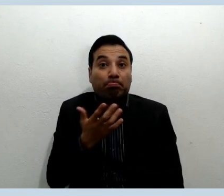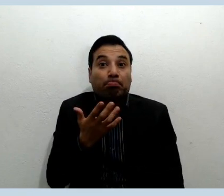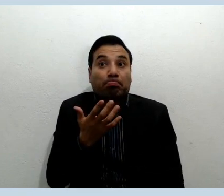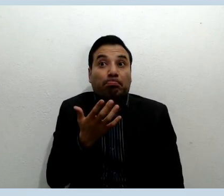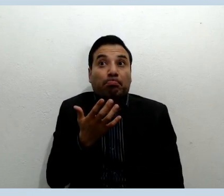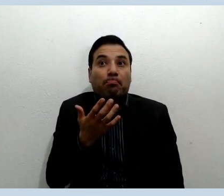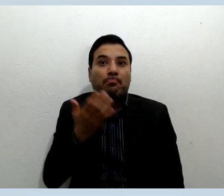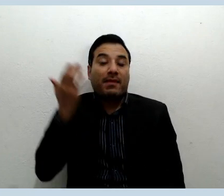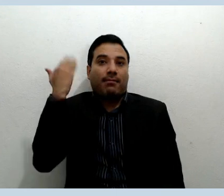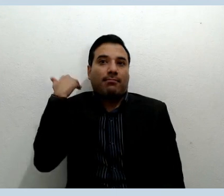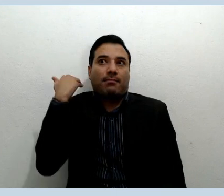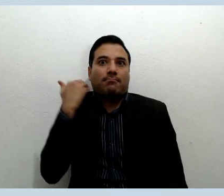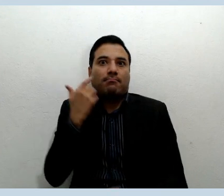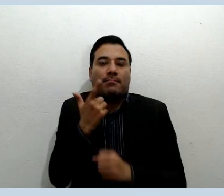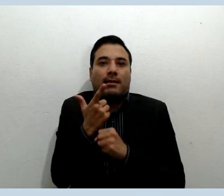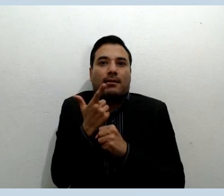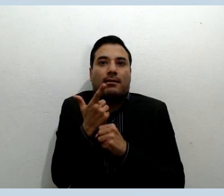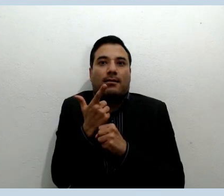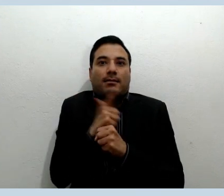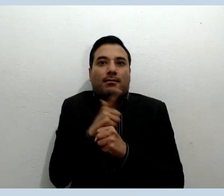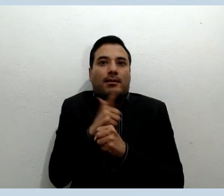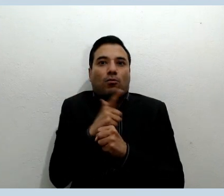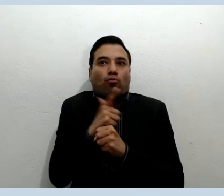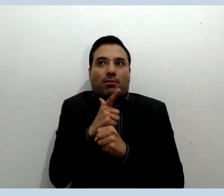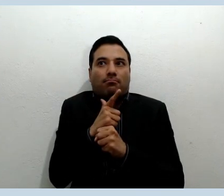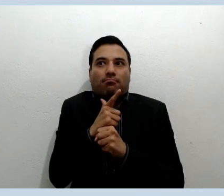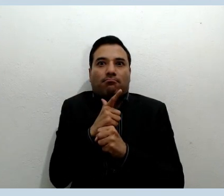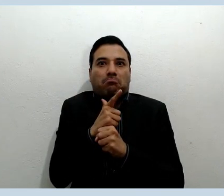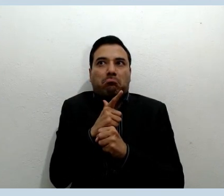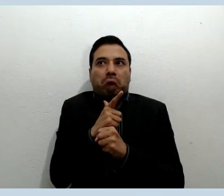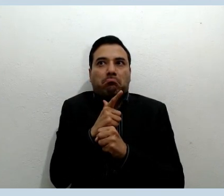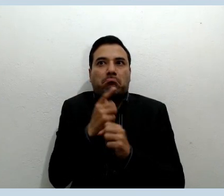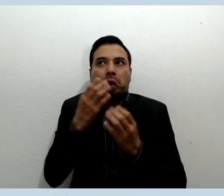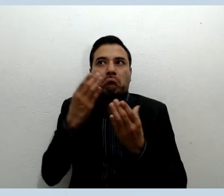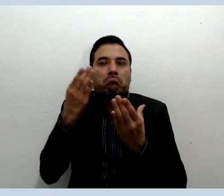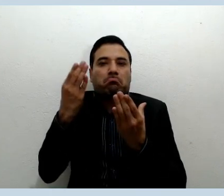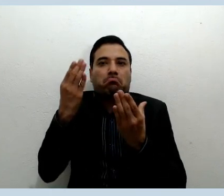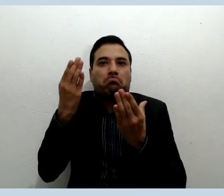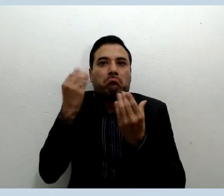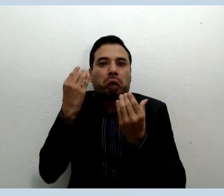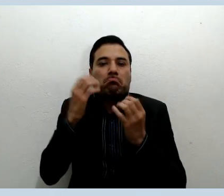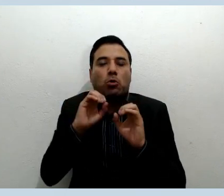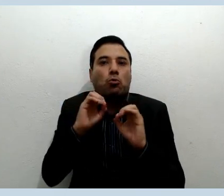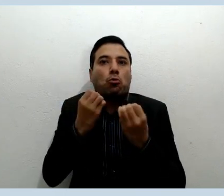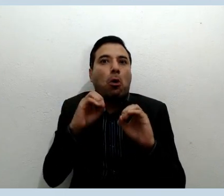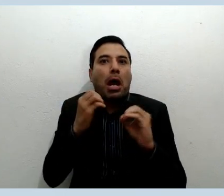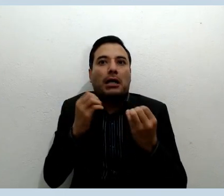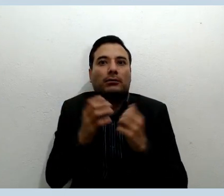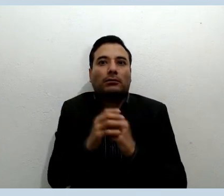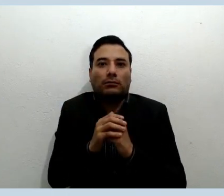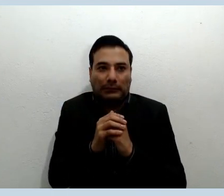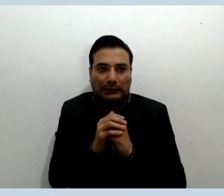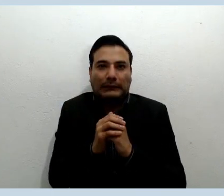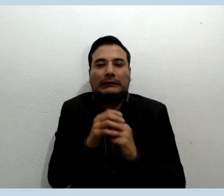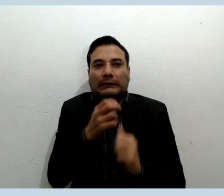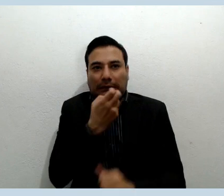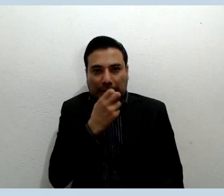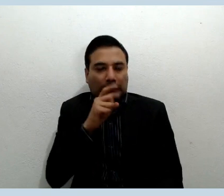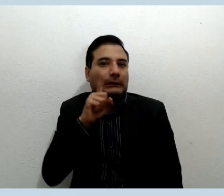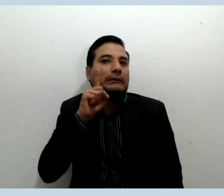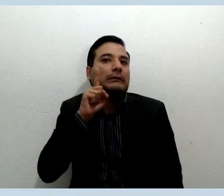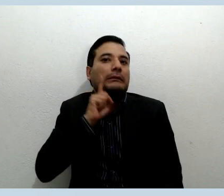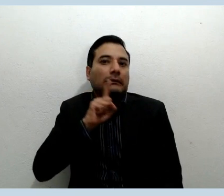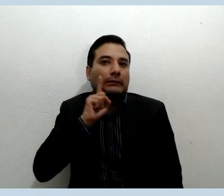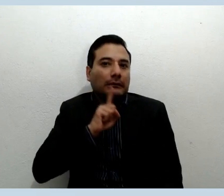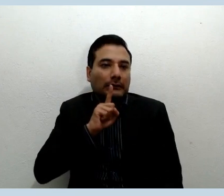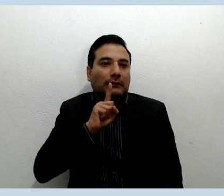carrera no nos no no vemos no O sea eso está super invisibilizado Eh